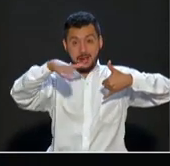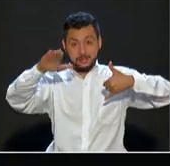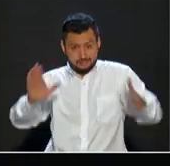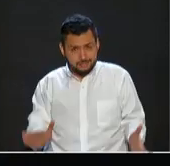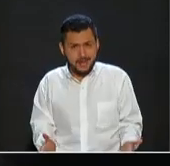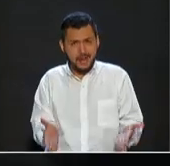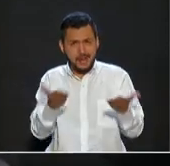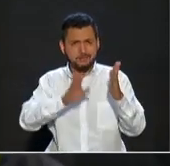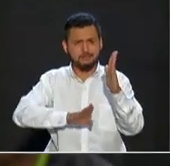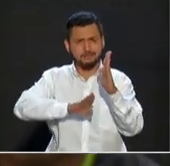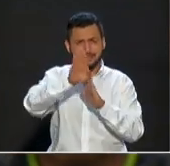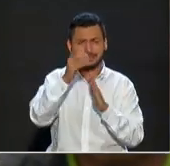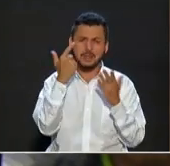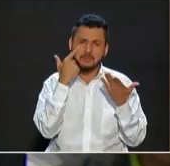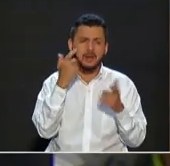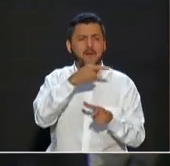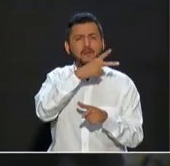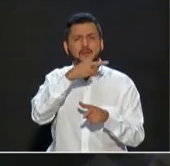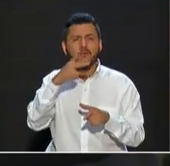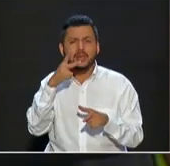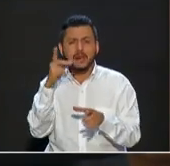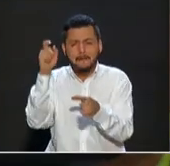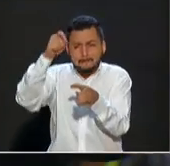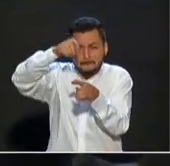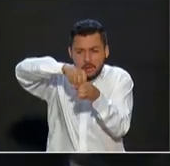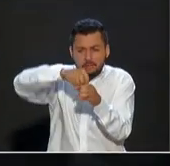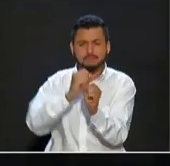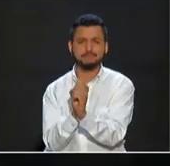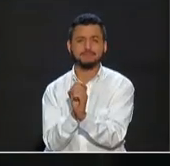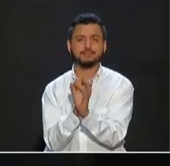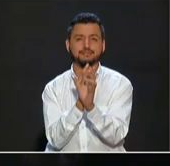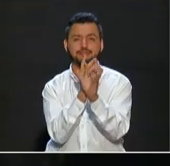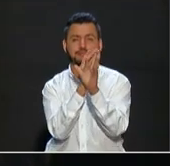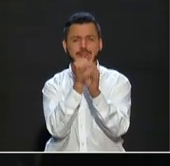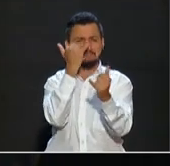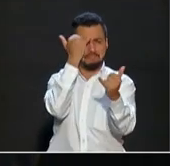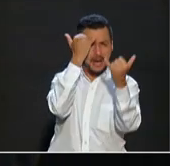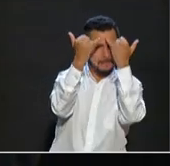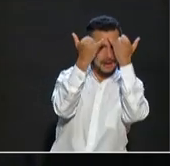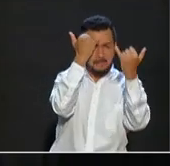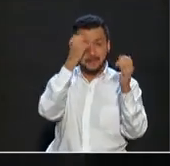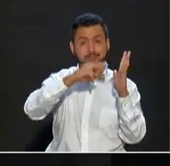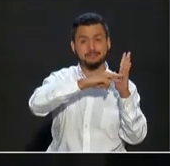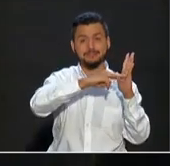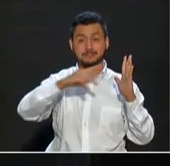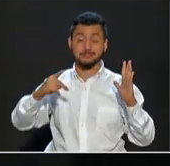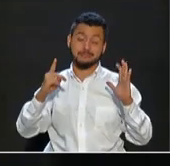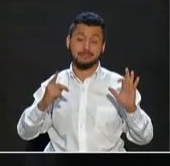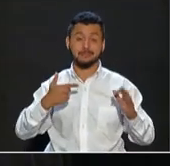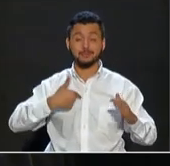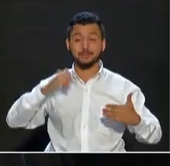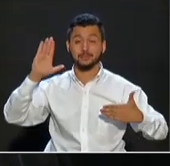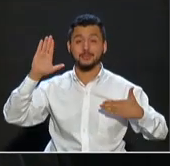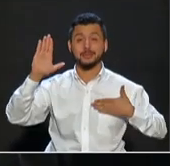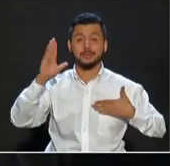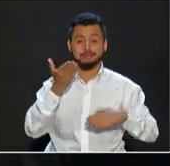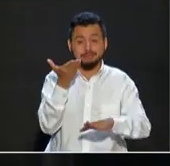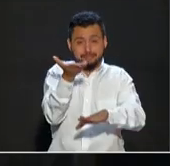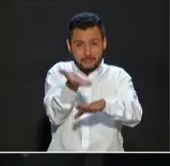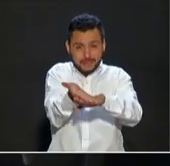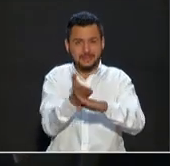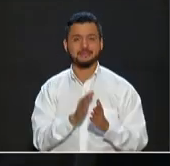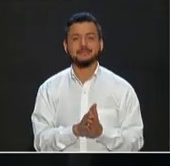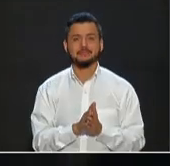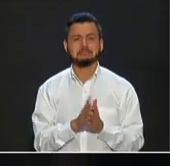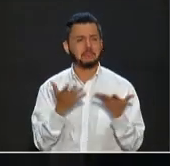agropecuario y obviamente trabajar turismo e innovación esa reindustrialización parte obviamente de un pacto social de